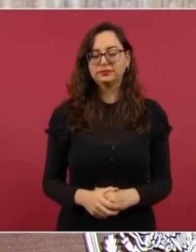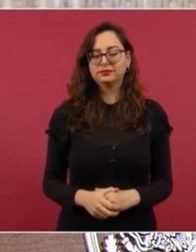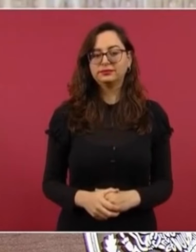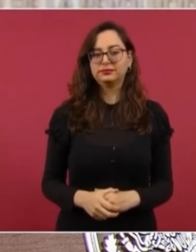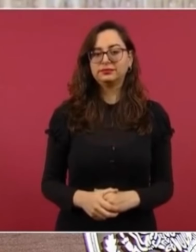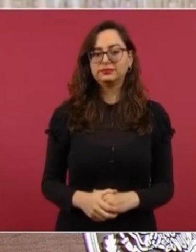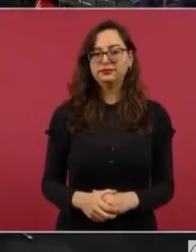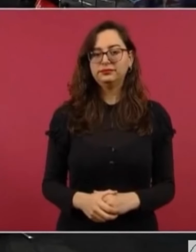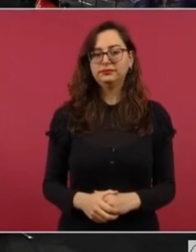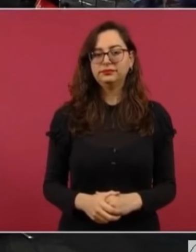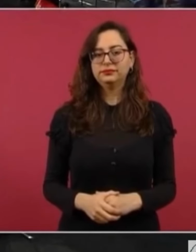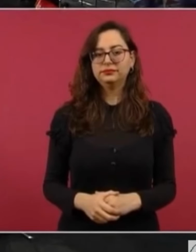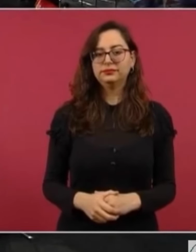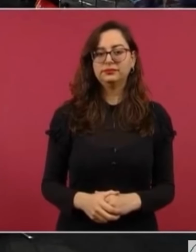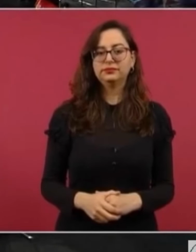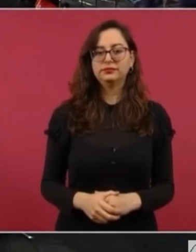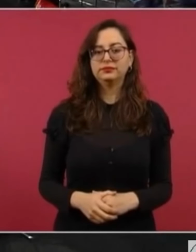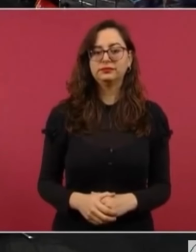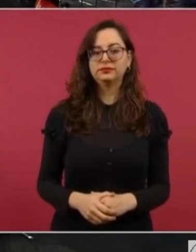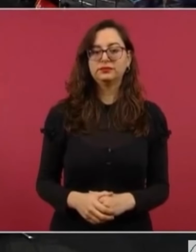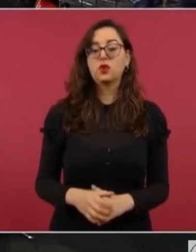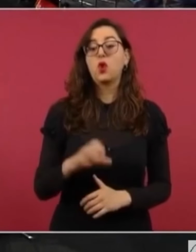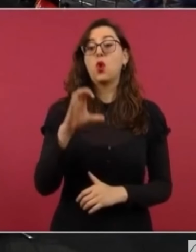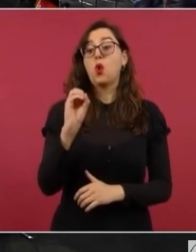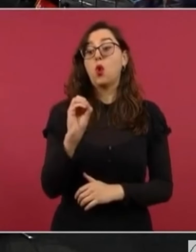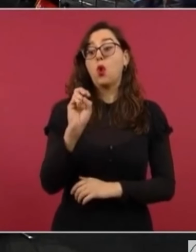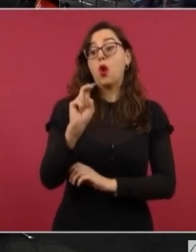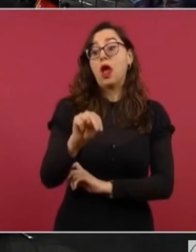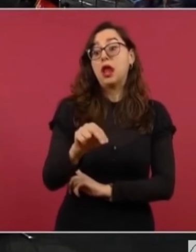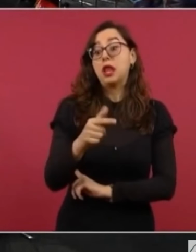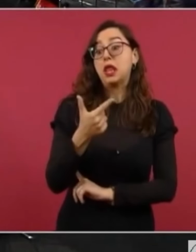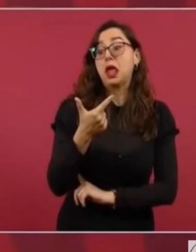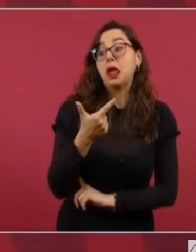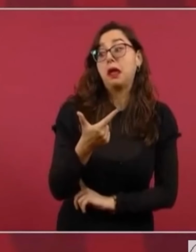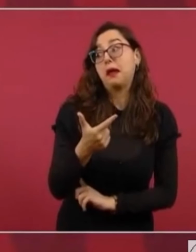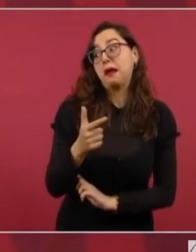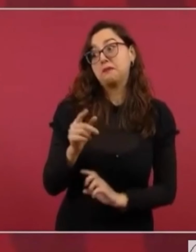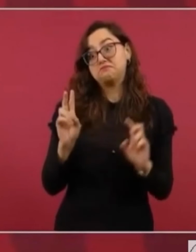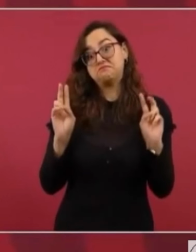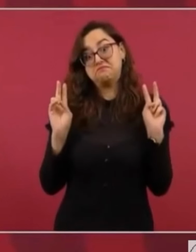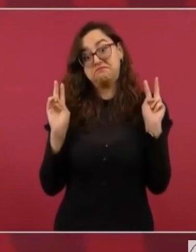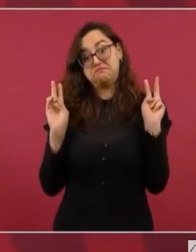las organizaciones supuestamente no gubernamentales.